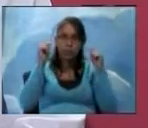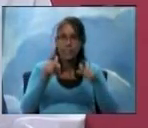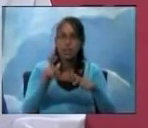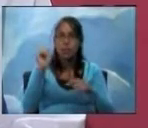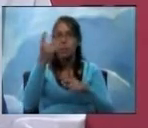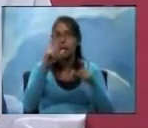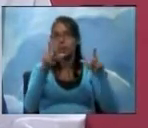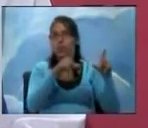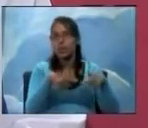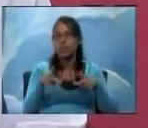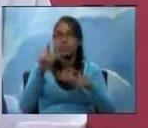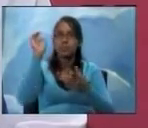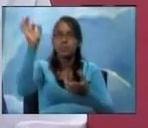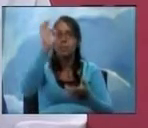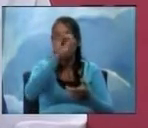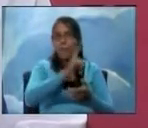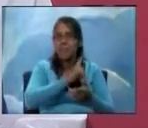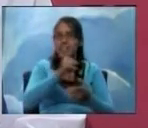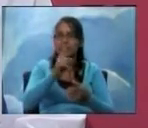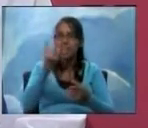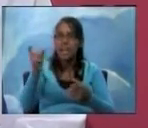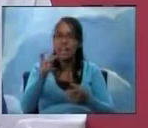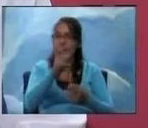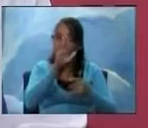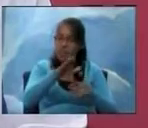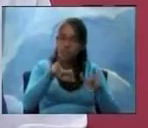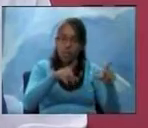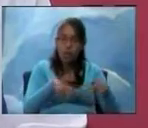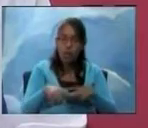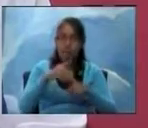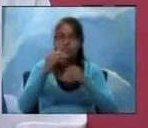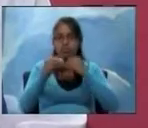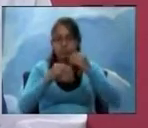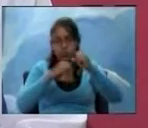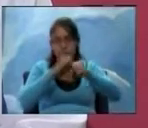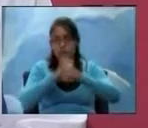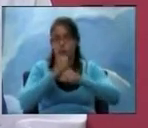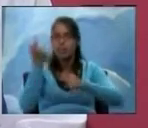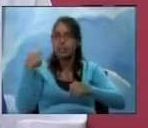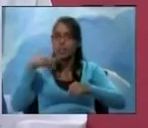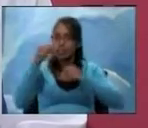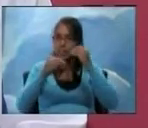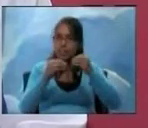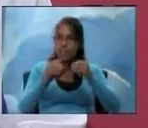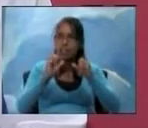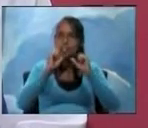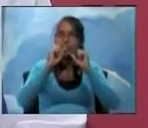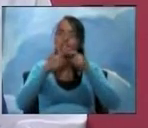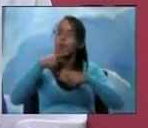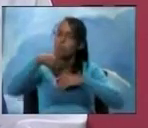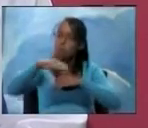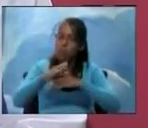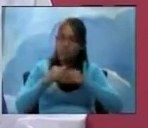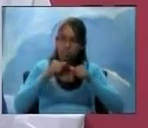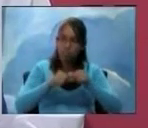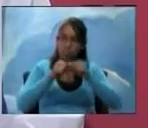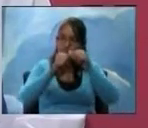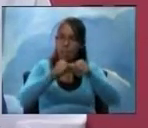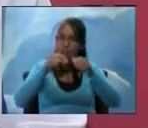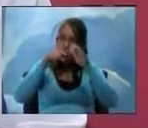primer lugar predicó a la gente que estaba ahí, hizo la obra que tenía que hacer y después condujo a Pedro a